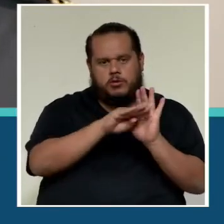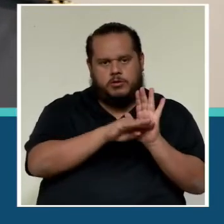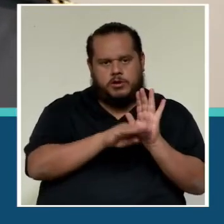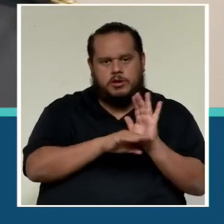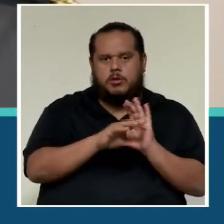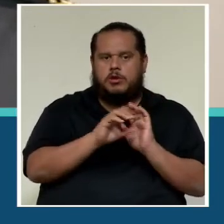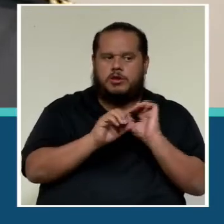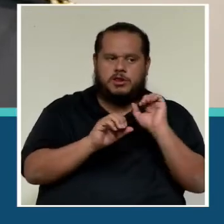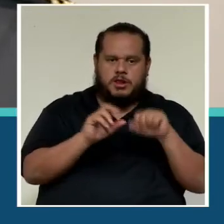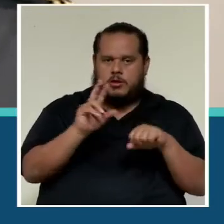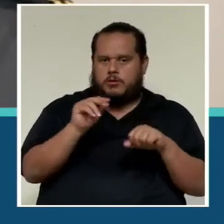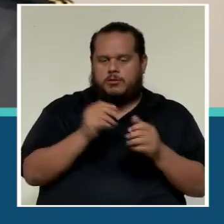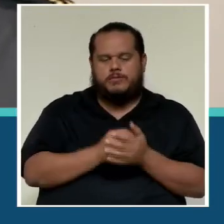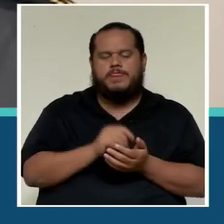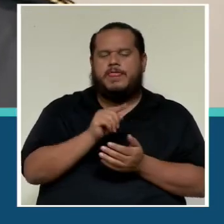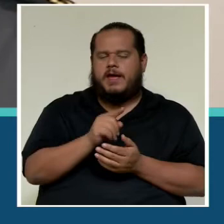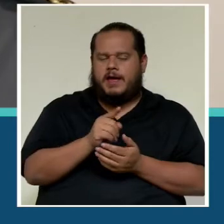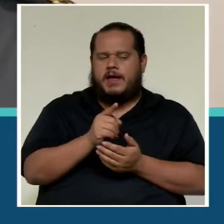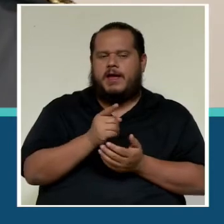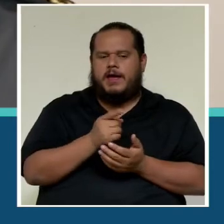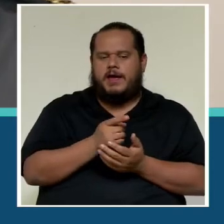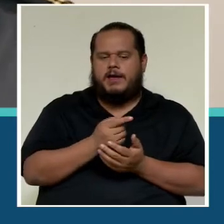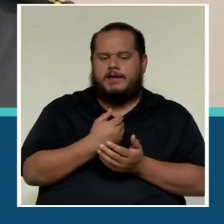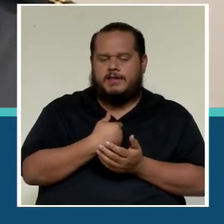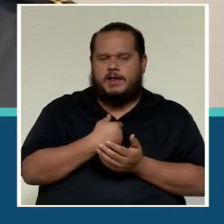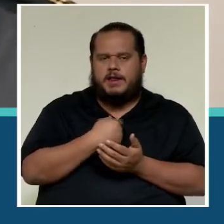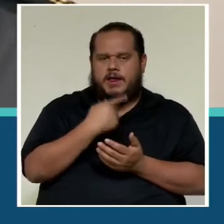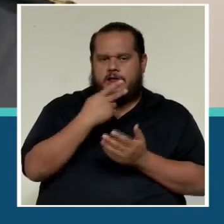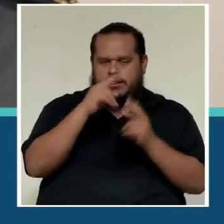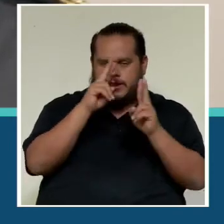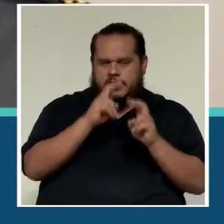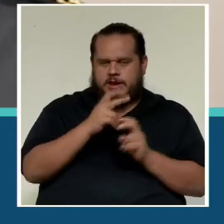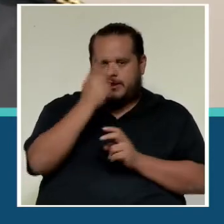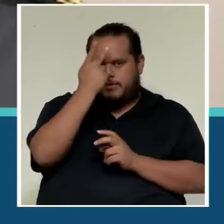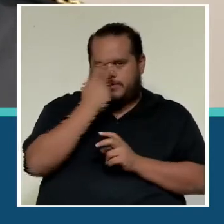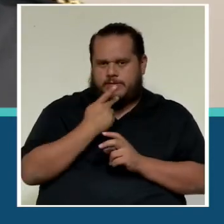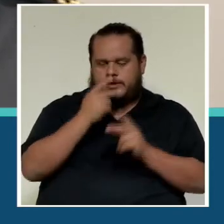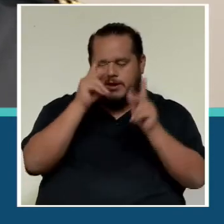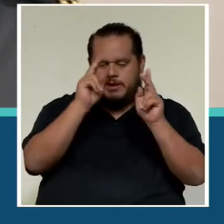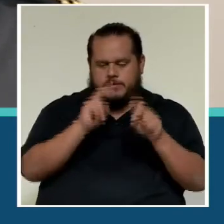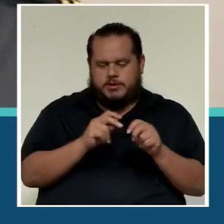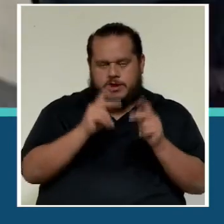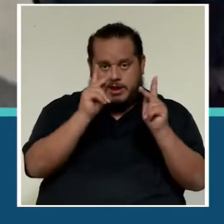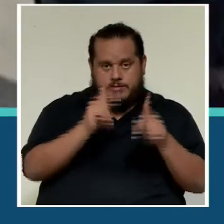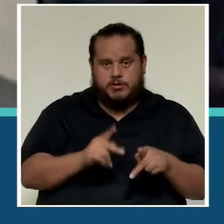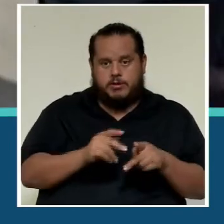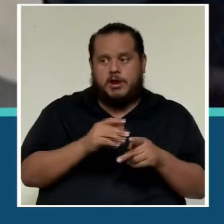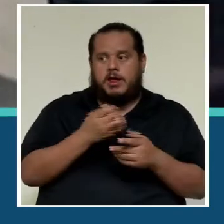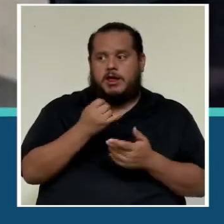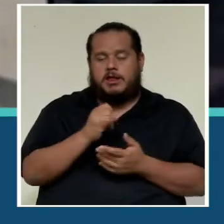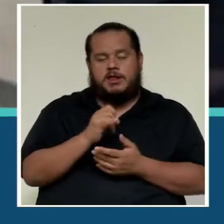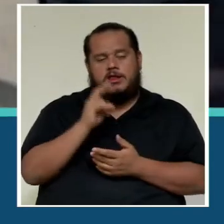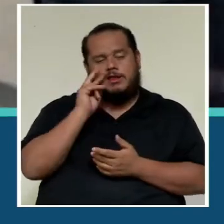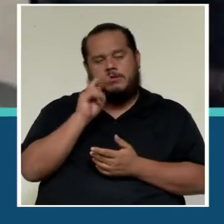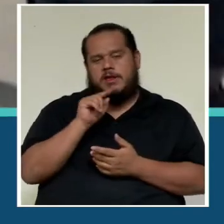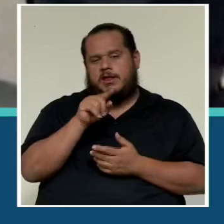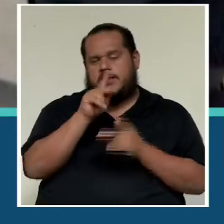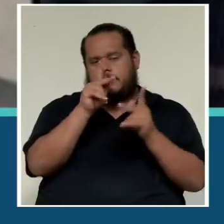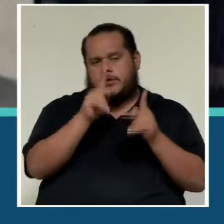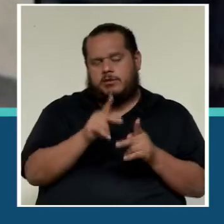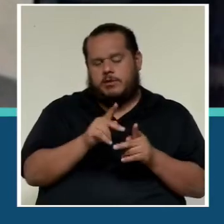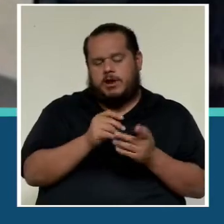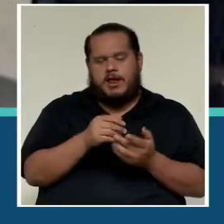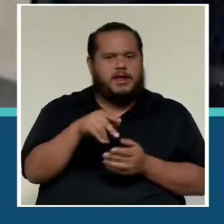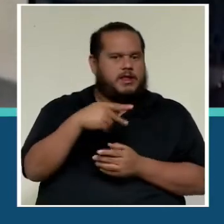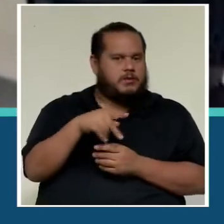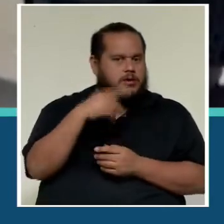o no. Ahí se analiza el perfil de la persona y si se considera de que esta persona es un riesgo